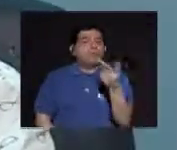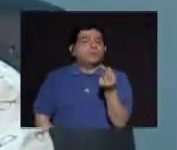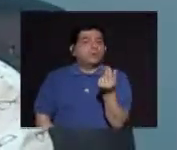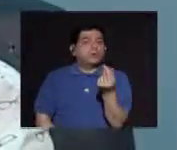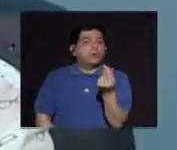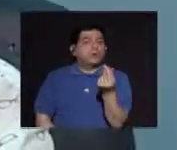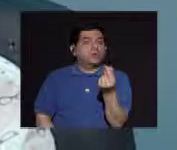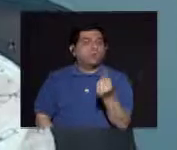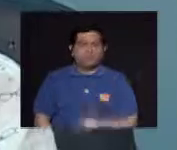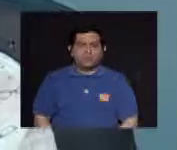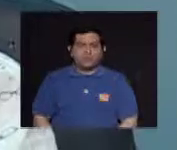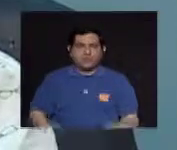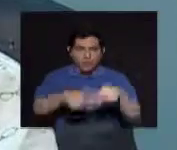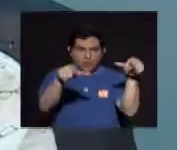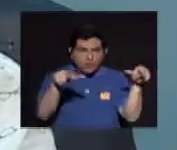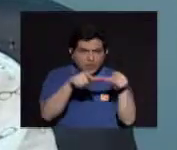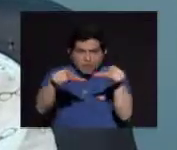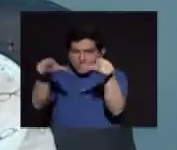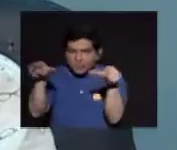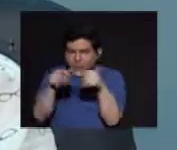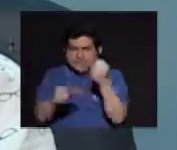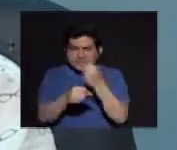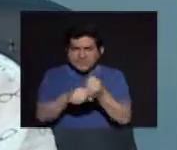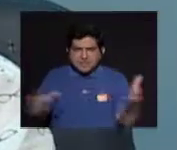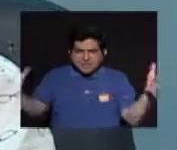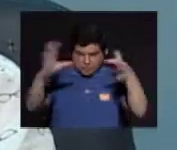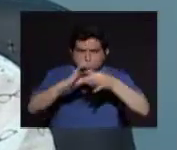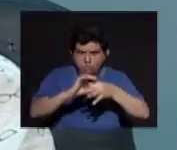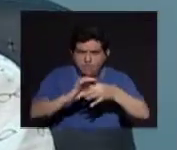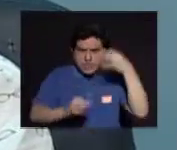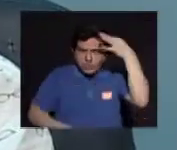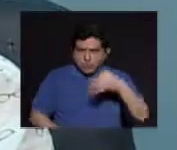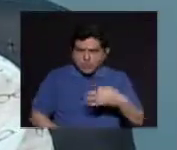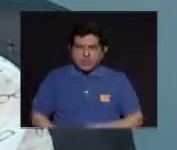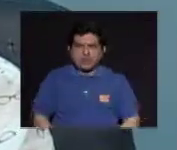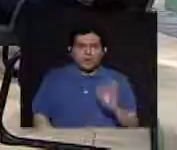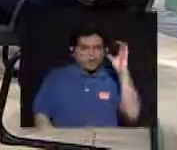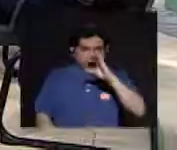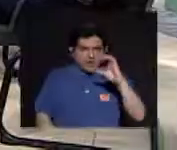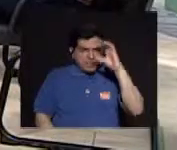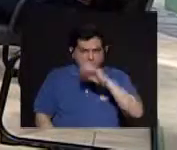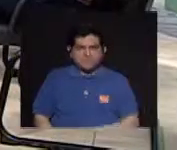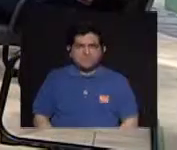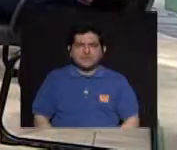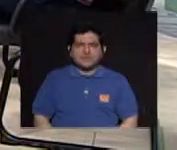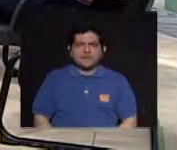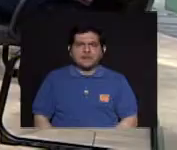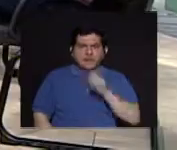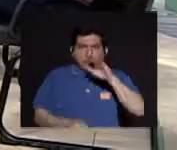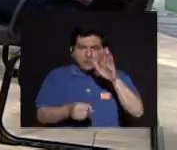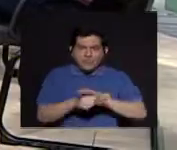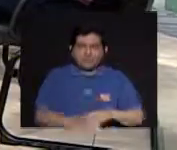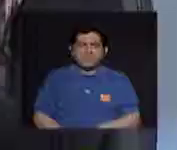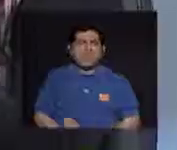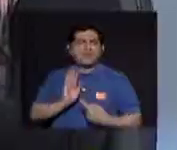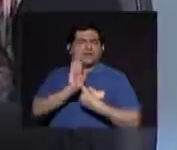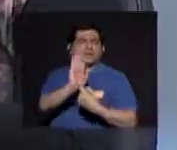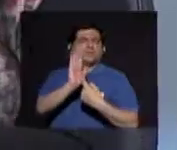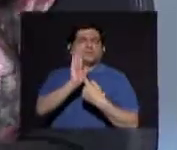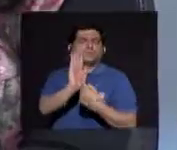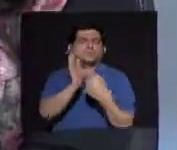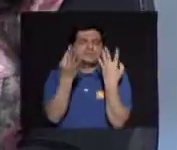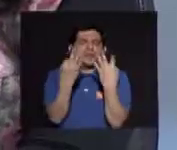con poco dinero. Por ejemplo, las locaciones me imagino que fue un trabajo conjunto, ¿verdad? Porque había que conseguir las locaciones que estuvieran de acuerdo con el look